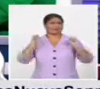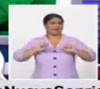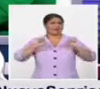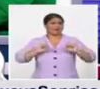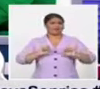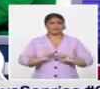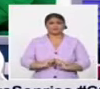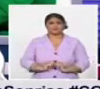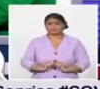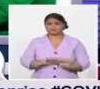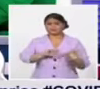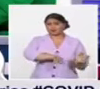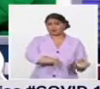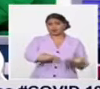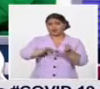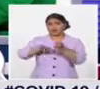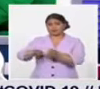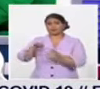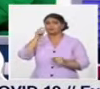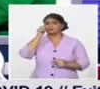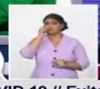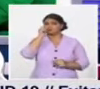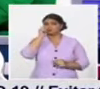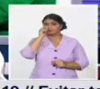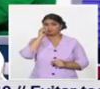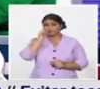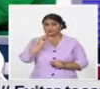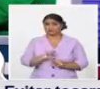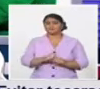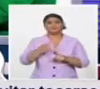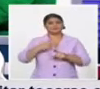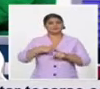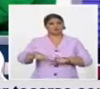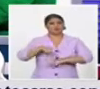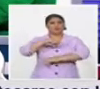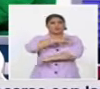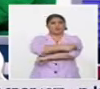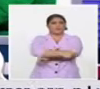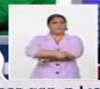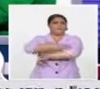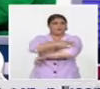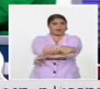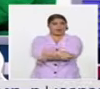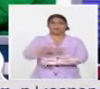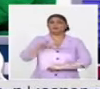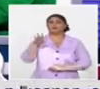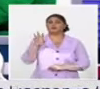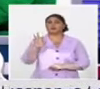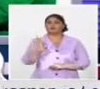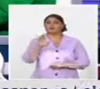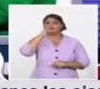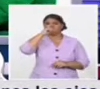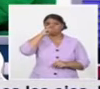joven, de un indonesio de 48 años de edad, del municipio de Playa,